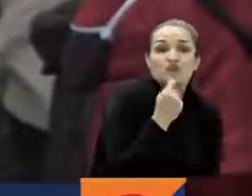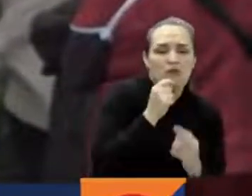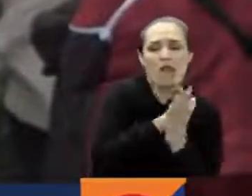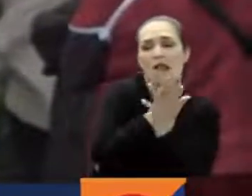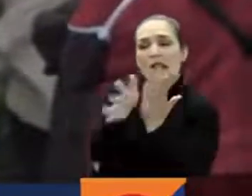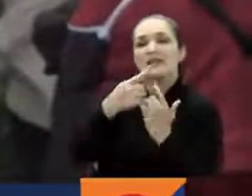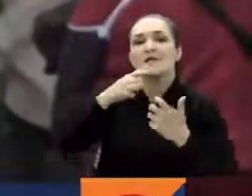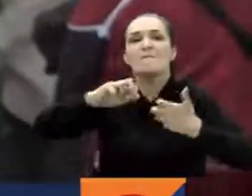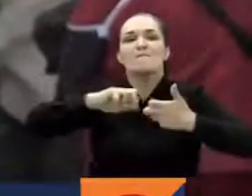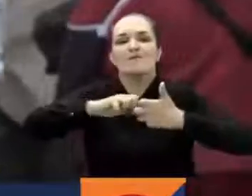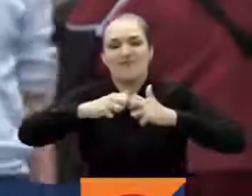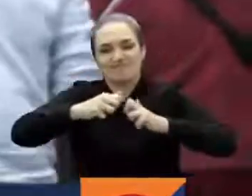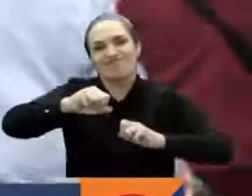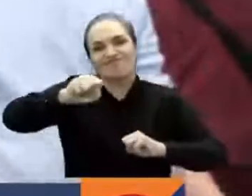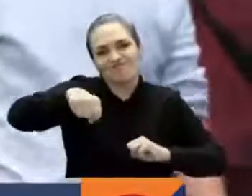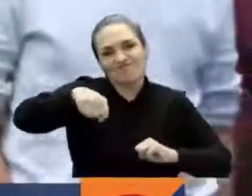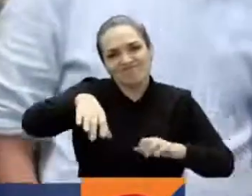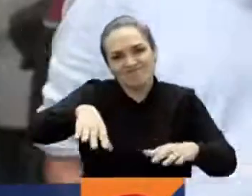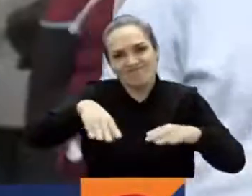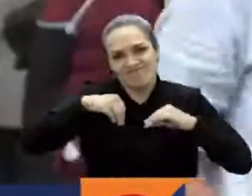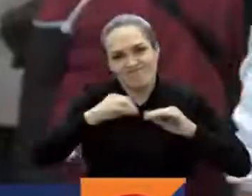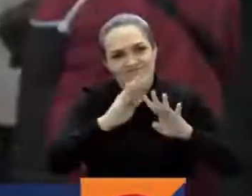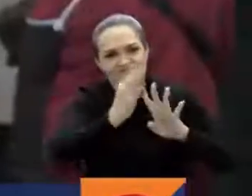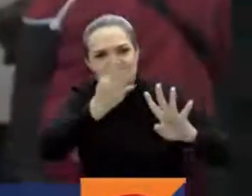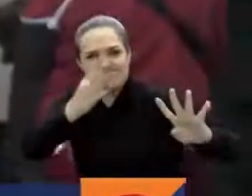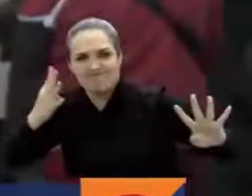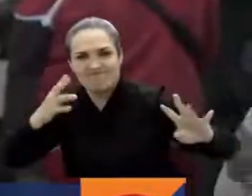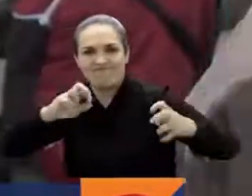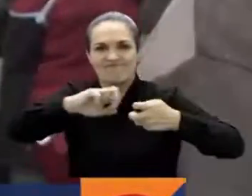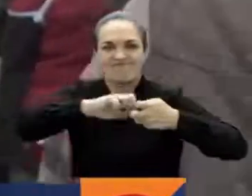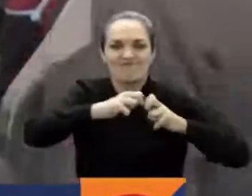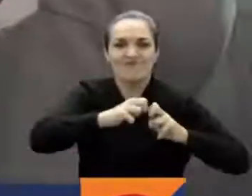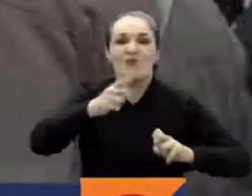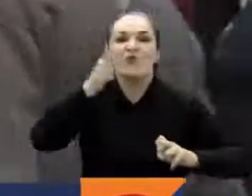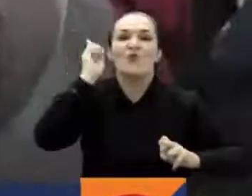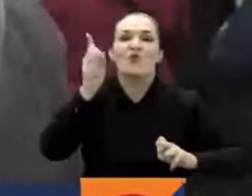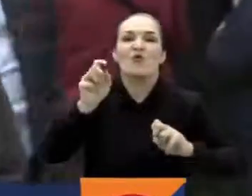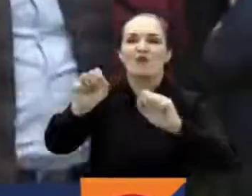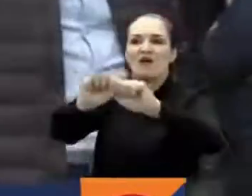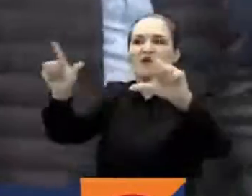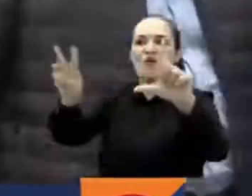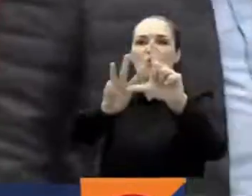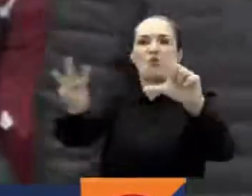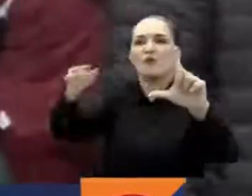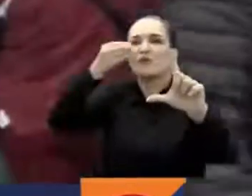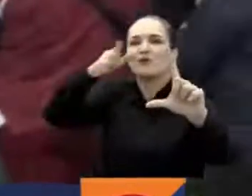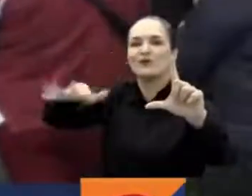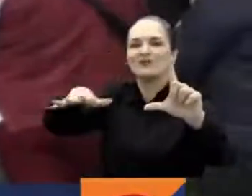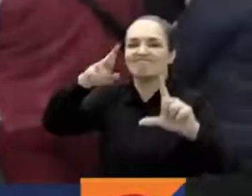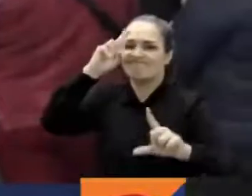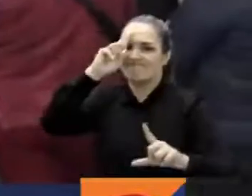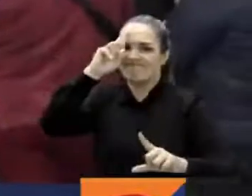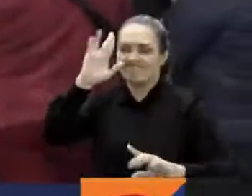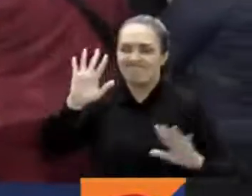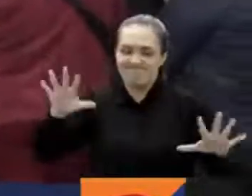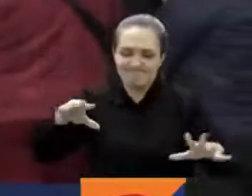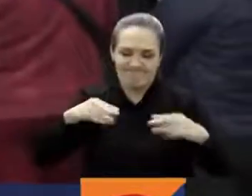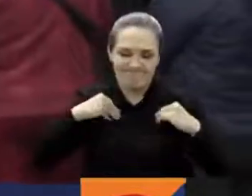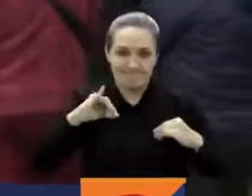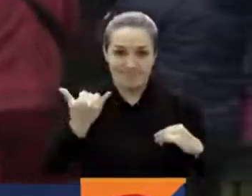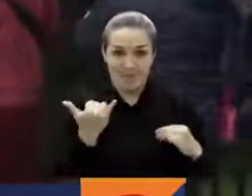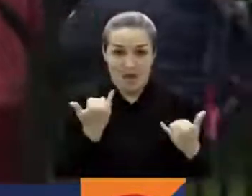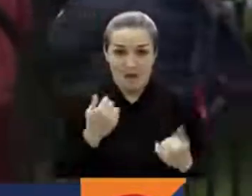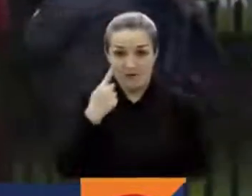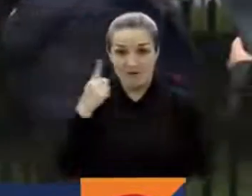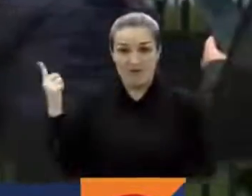de las personas que vienen justamente a pagar sus impuestos es por el colapso de la página a la hora de pagar. Y como ustedes se pueden dar cuenta en este